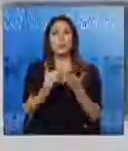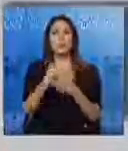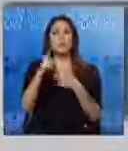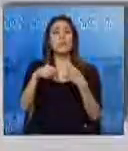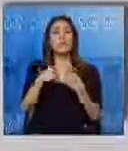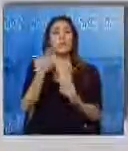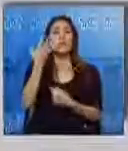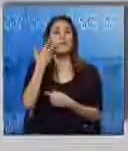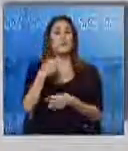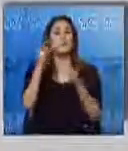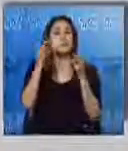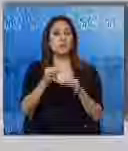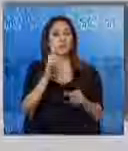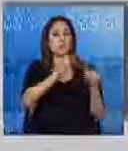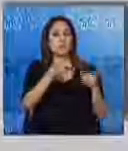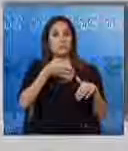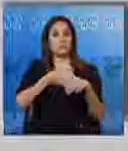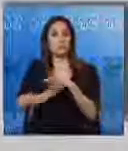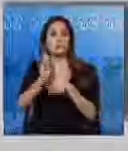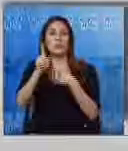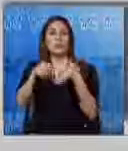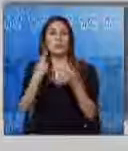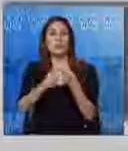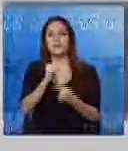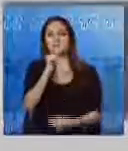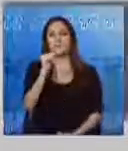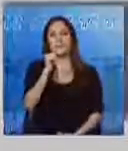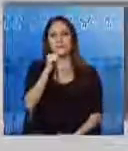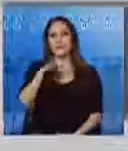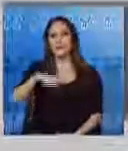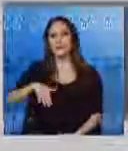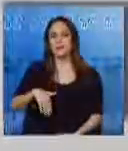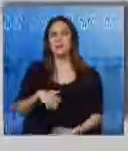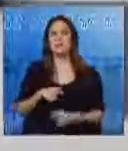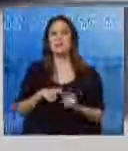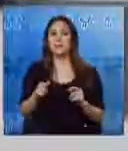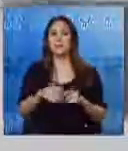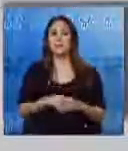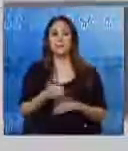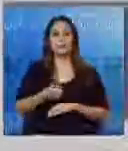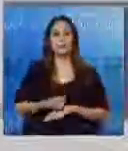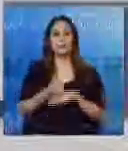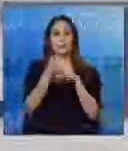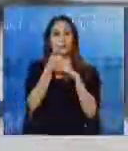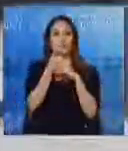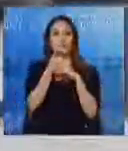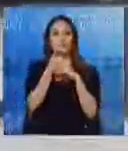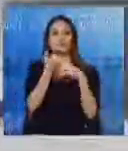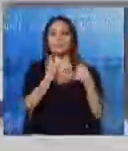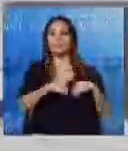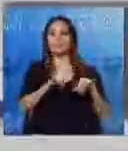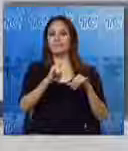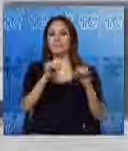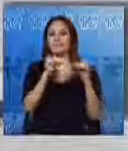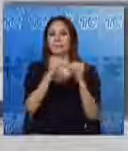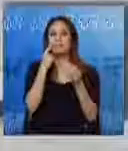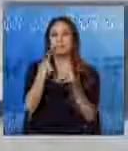la hora en que sería ejecutado ese operativo de rescate de los secuestrados. Mientras tanto, las autoridades mantienen